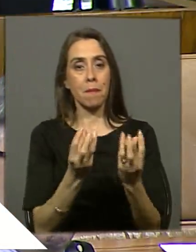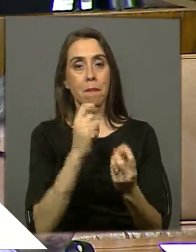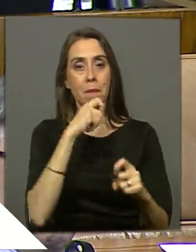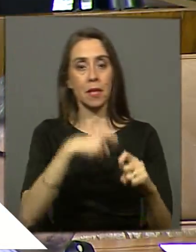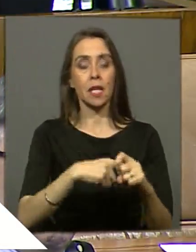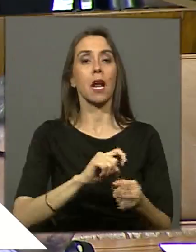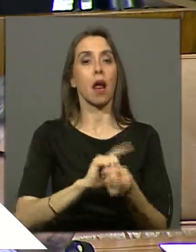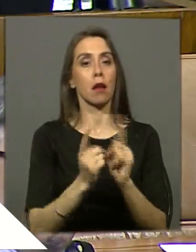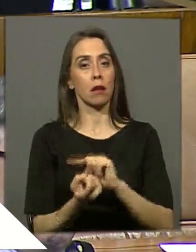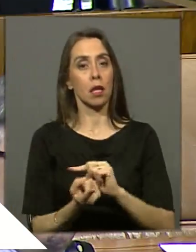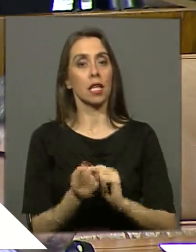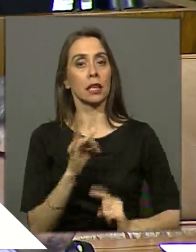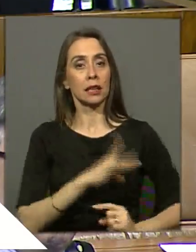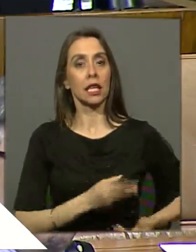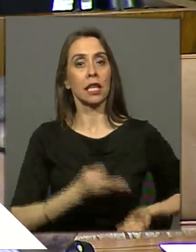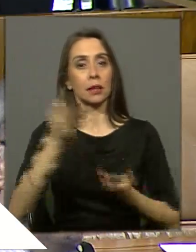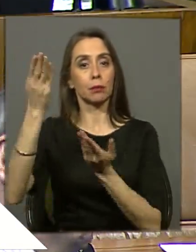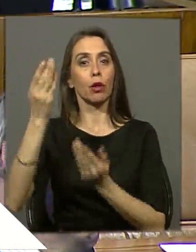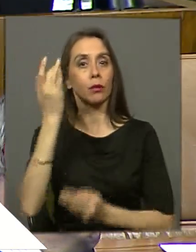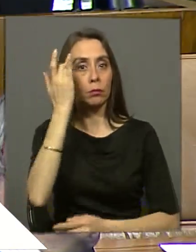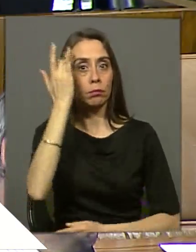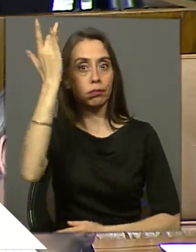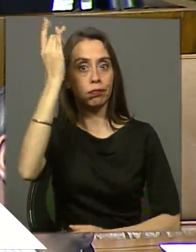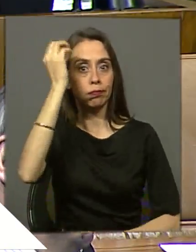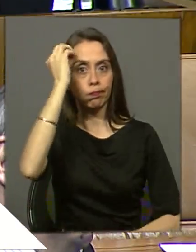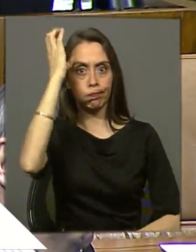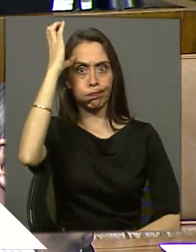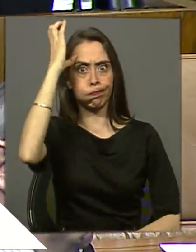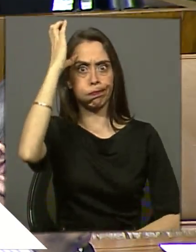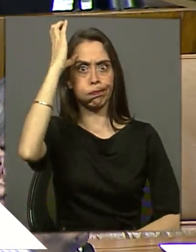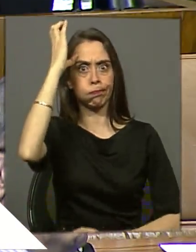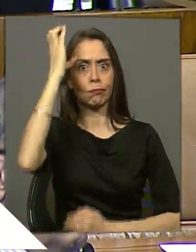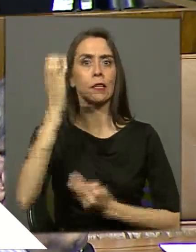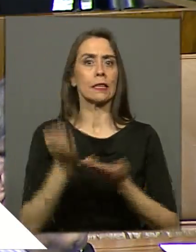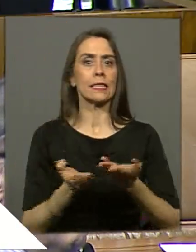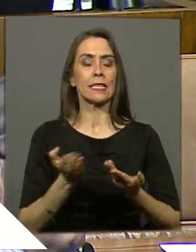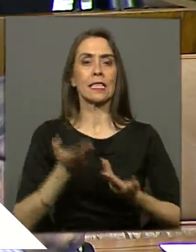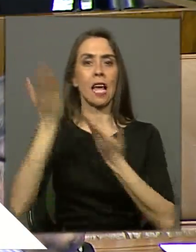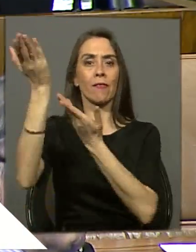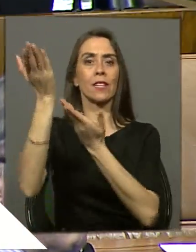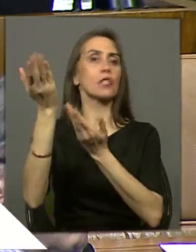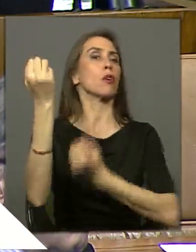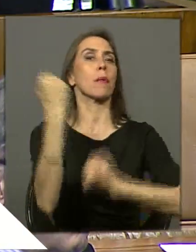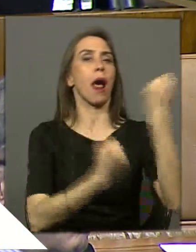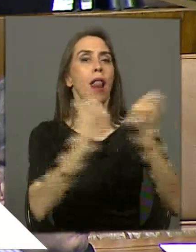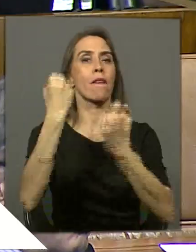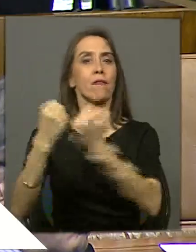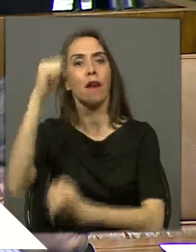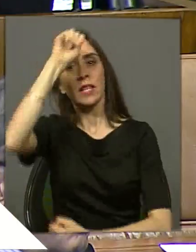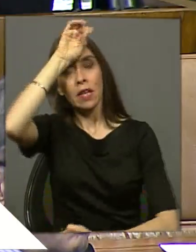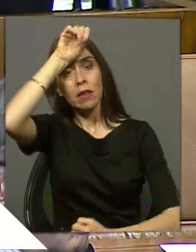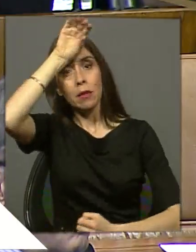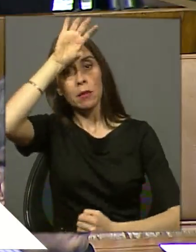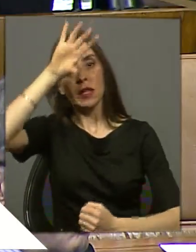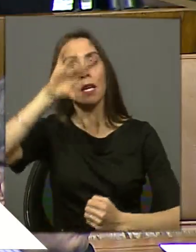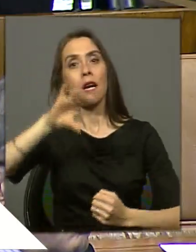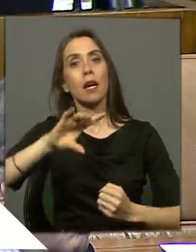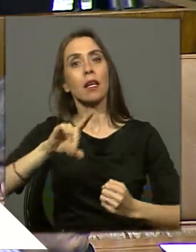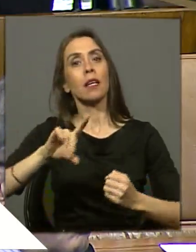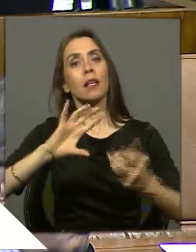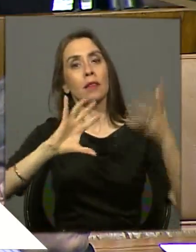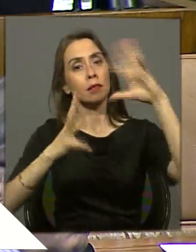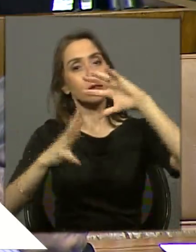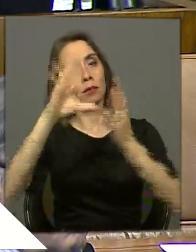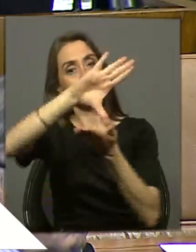debiéramos también ser exportadores de know-how de conocimiento de servicios para la industria minera en el resto del país y